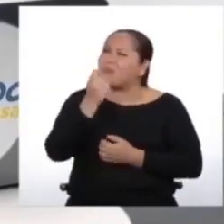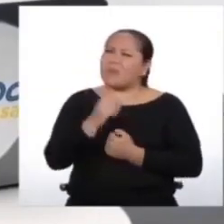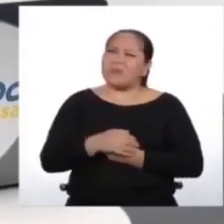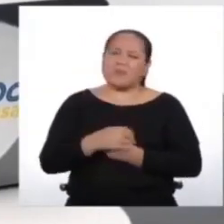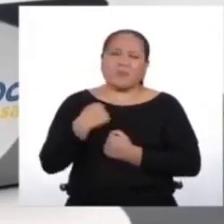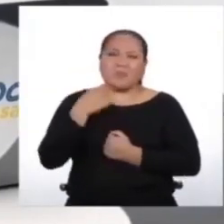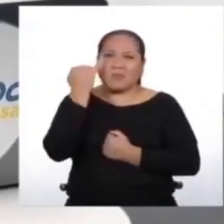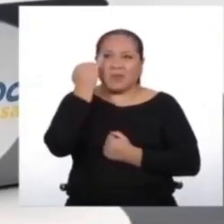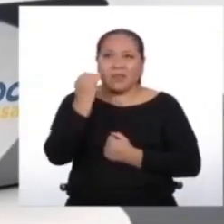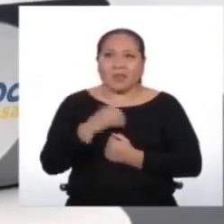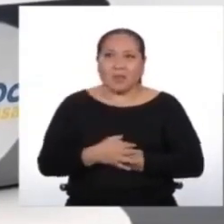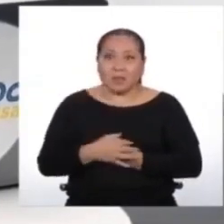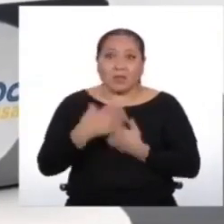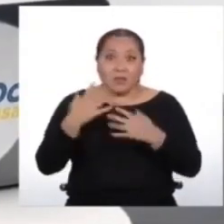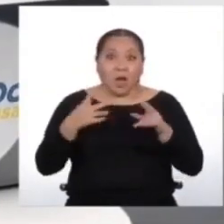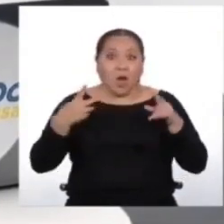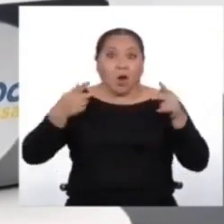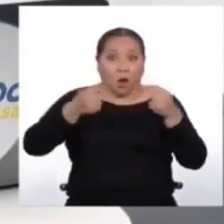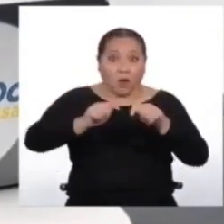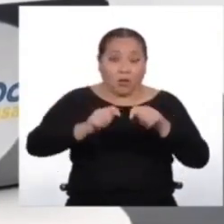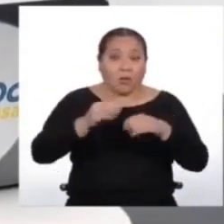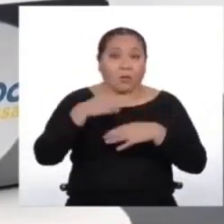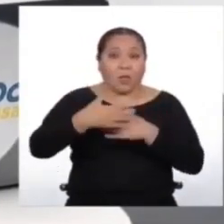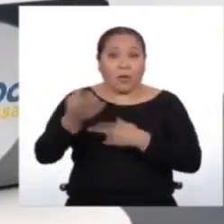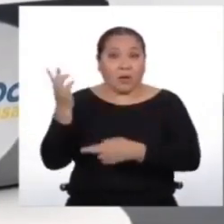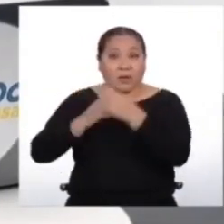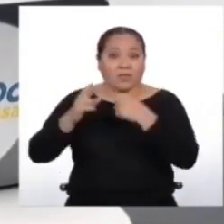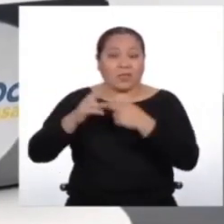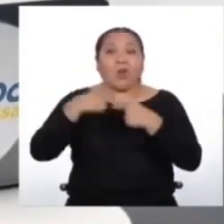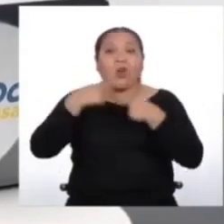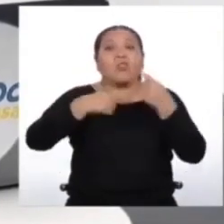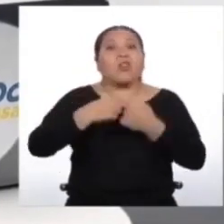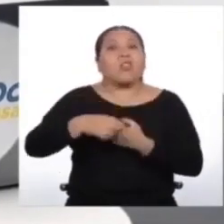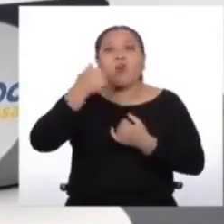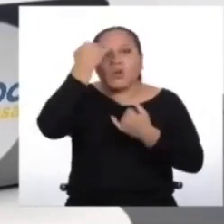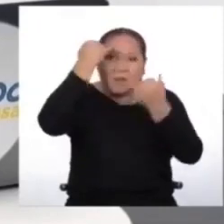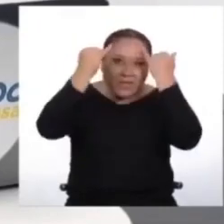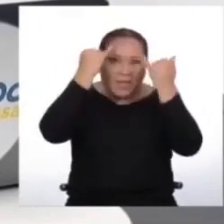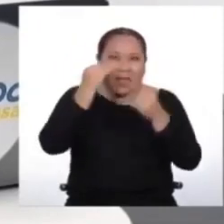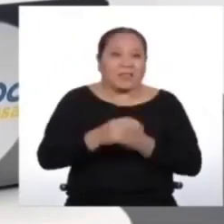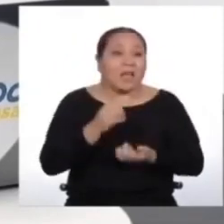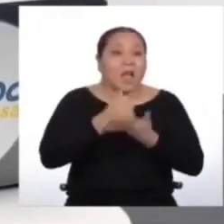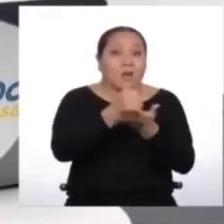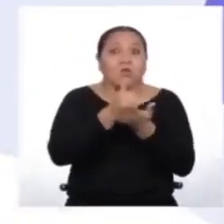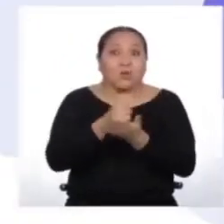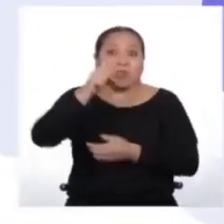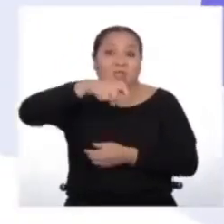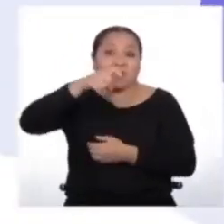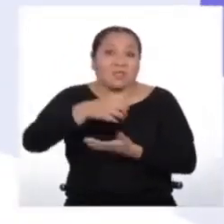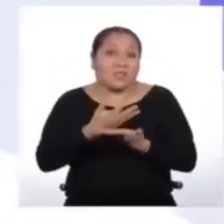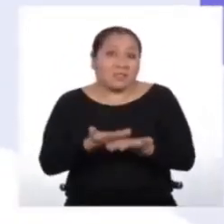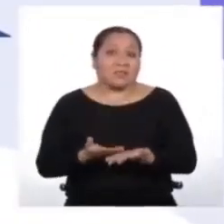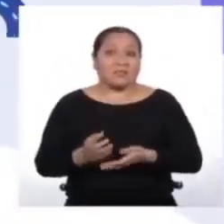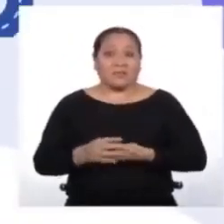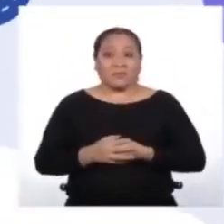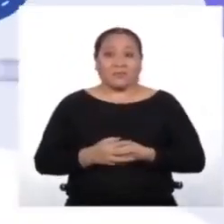así. Tenemos que ir al corte, pero a la vuelta quiero contarte algunas ideas de favores que he visto que son necesarios de hacer.